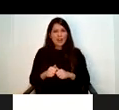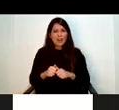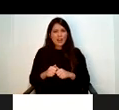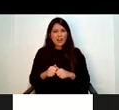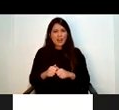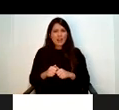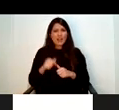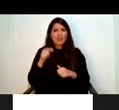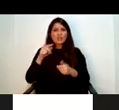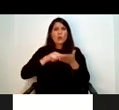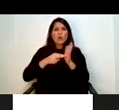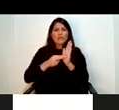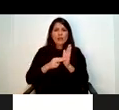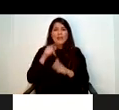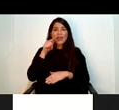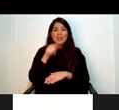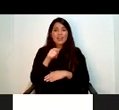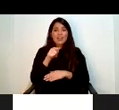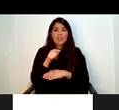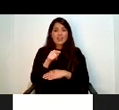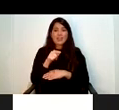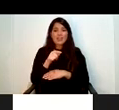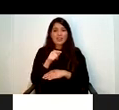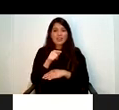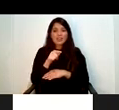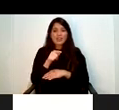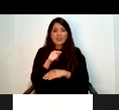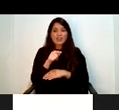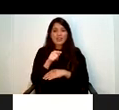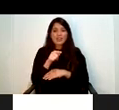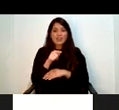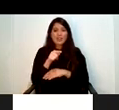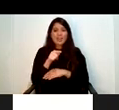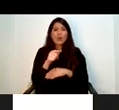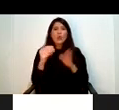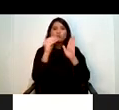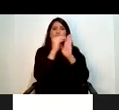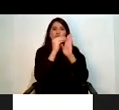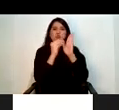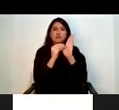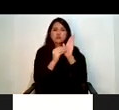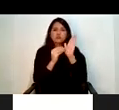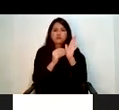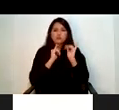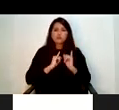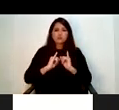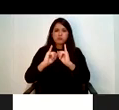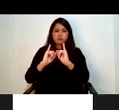un problema. Y acá tenemos algunos tips que nos ayudarán